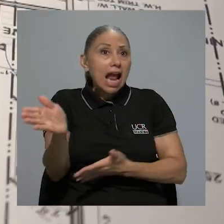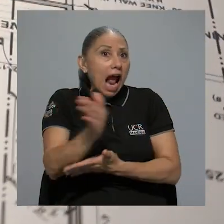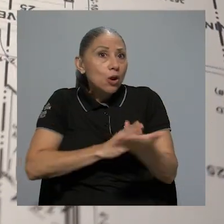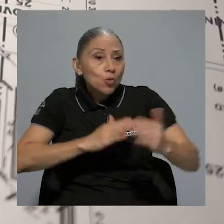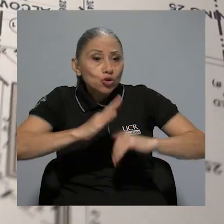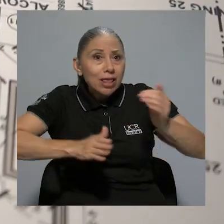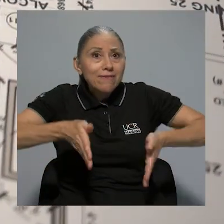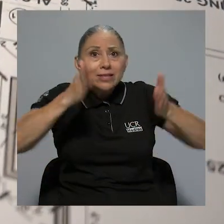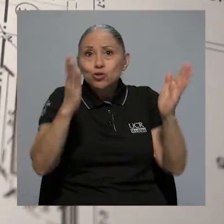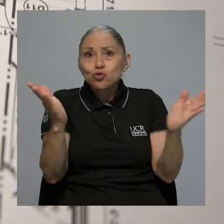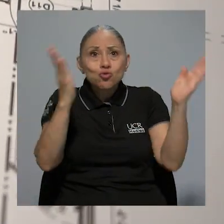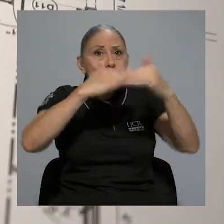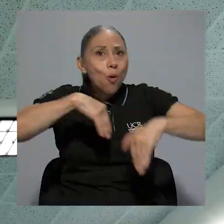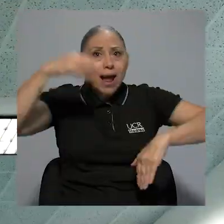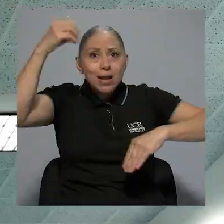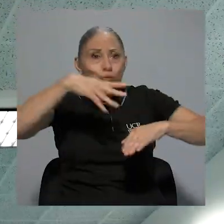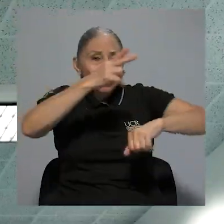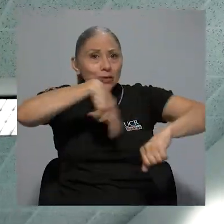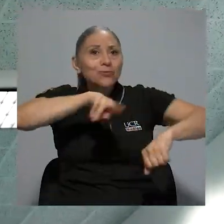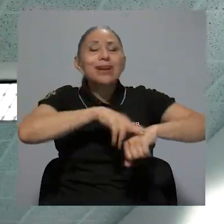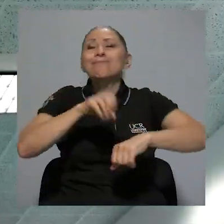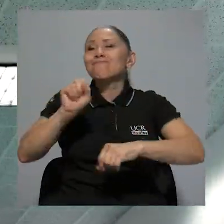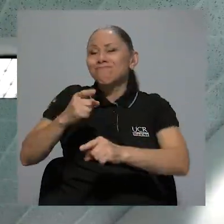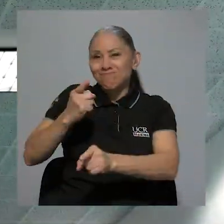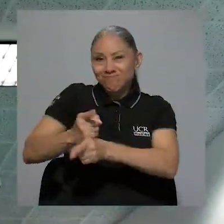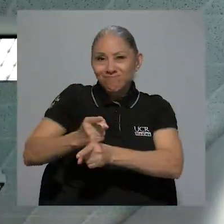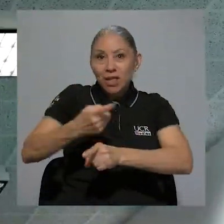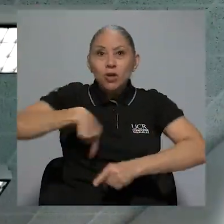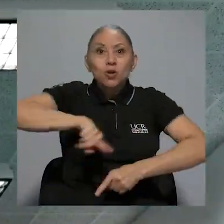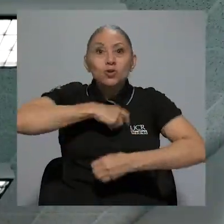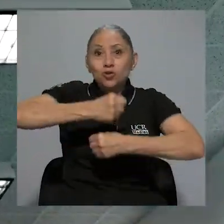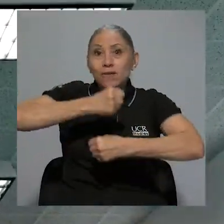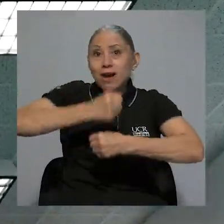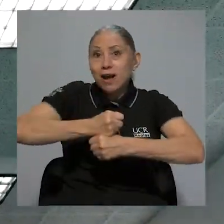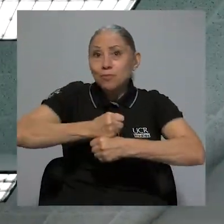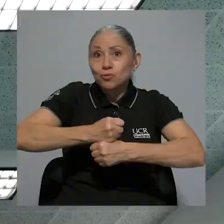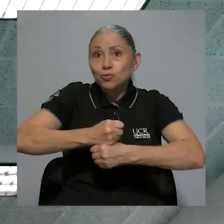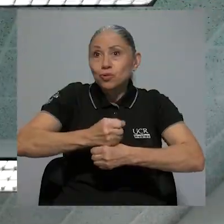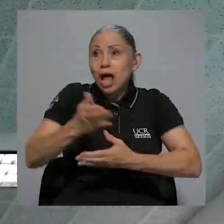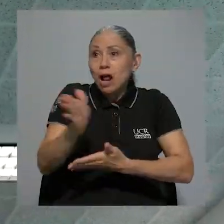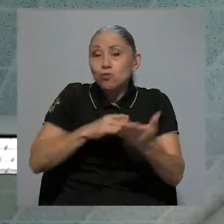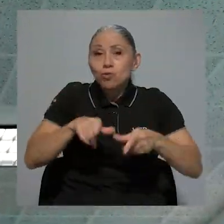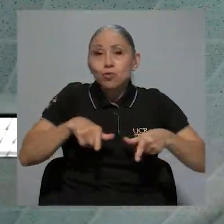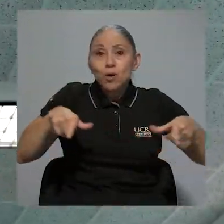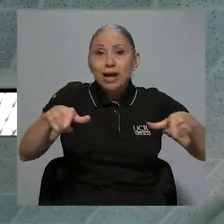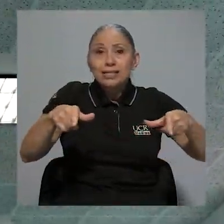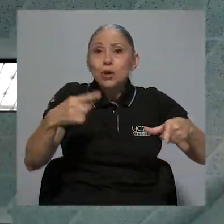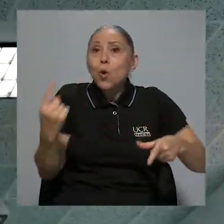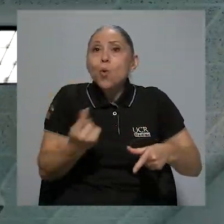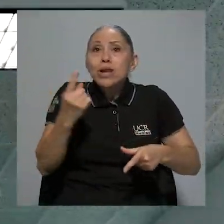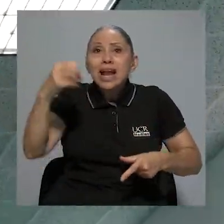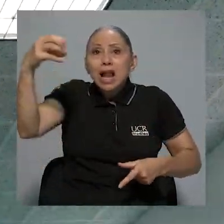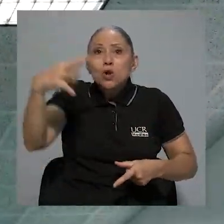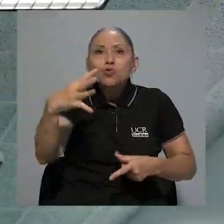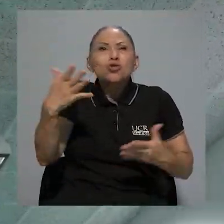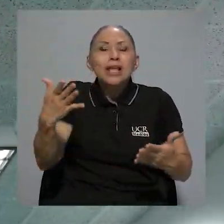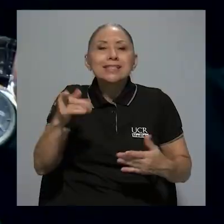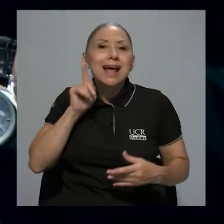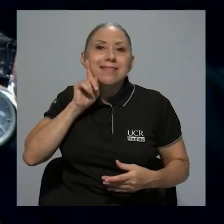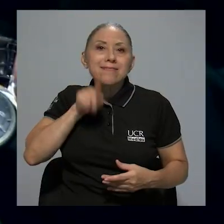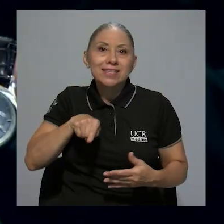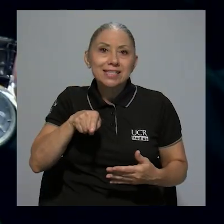algunos, nula. Nula, exactamente. Trabajamos en muchos lugares donde la única luz es artificial y esto afecta, porque la luz